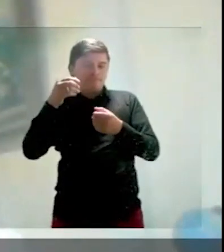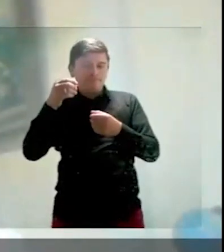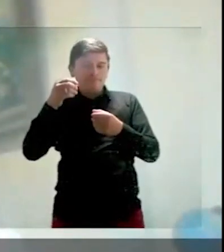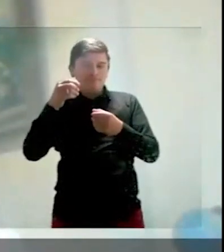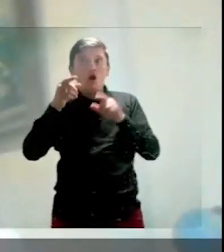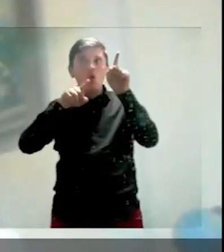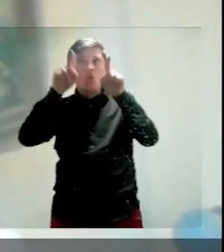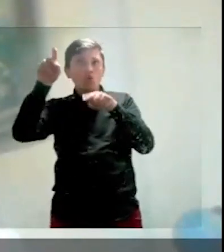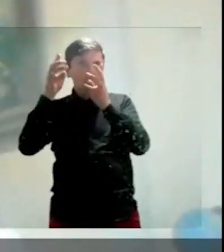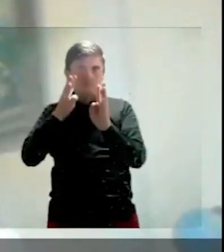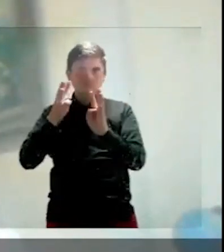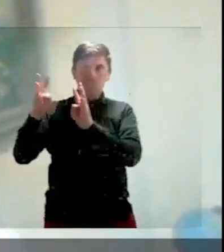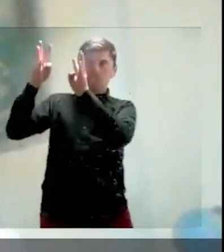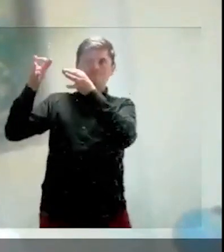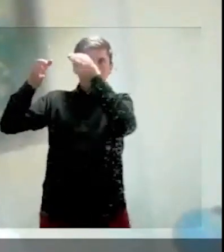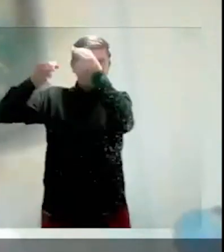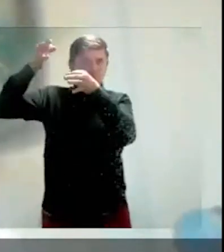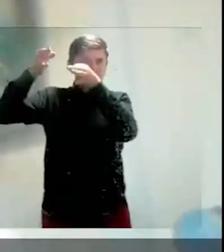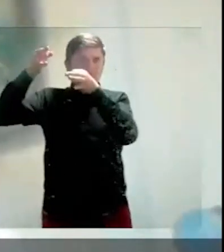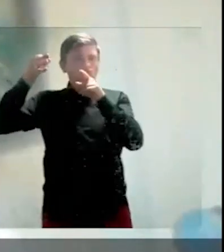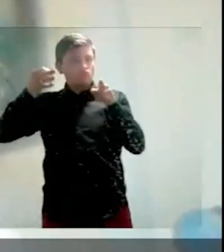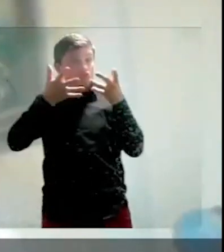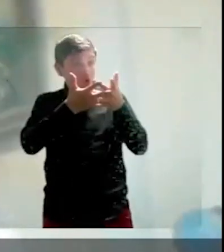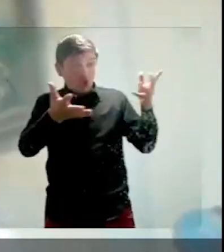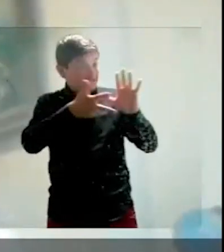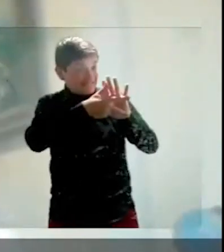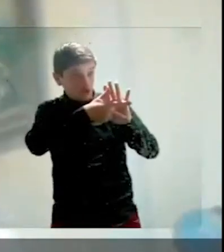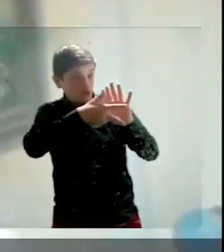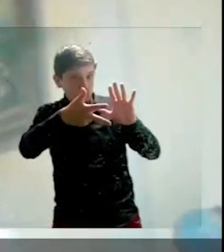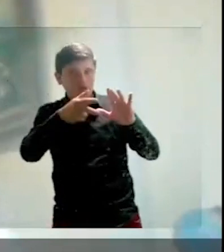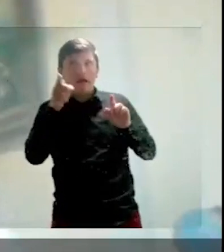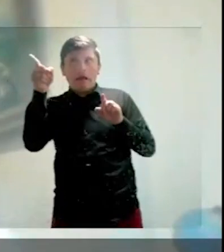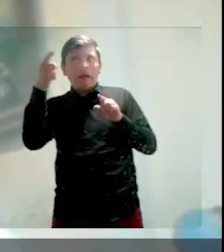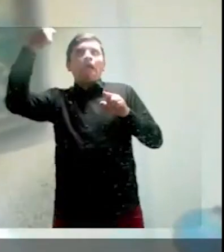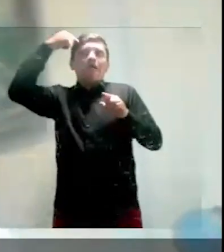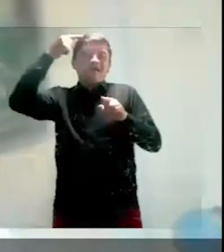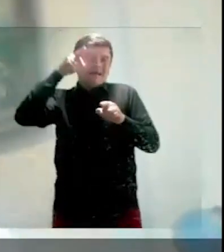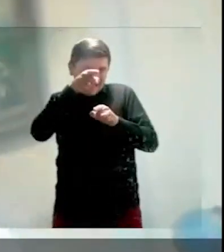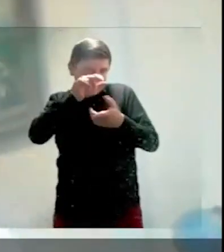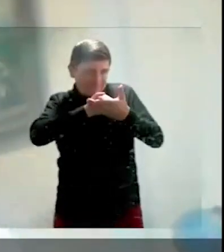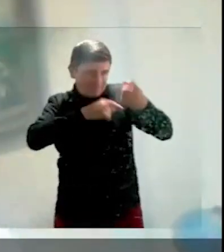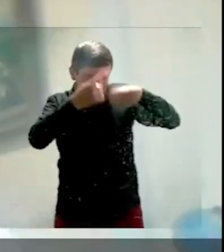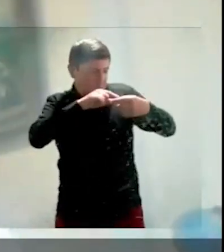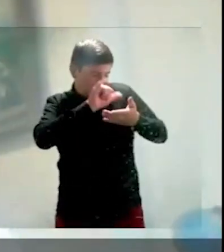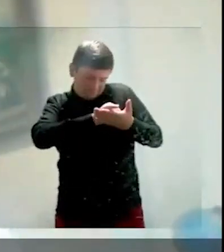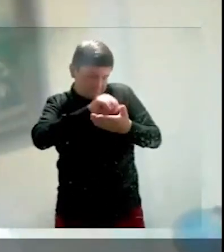que están llevando algunos magistrados en punto al estado de cosas inconstitucionales, que si eso